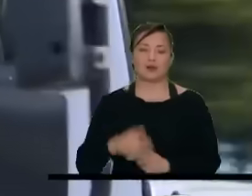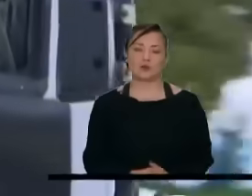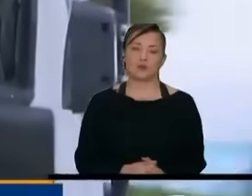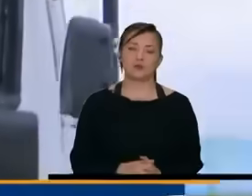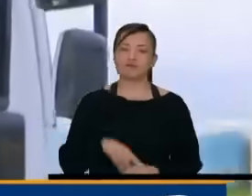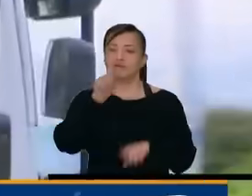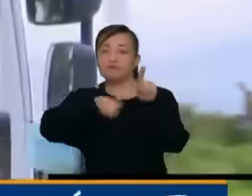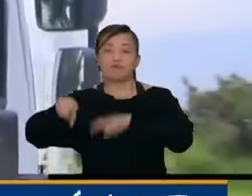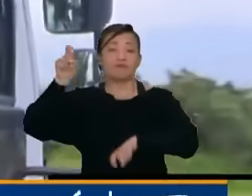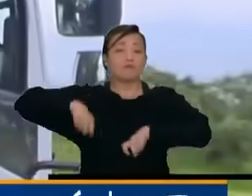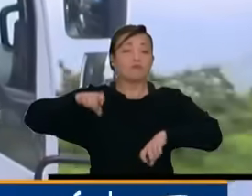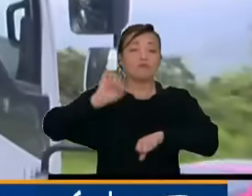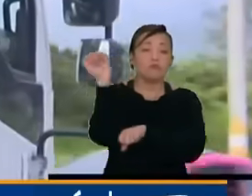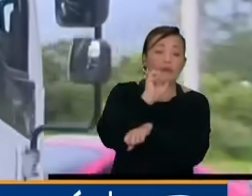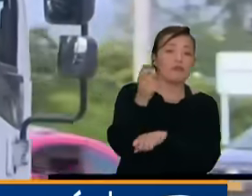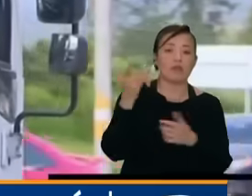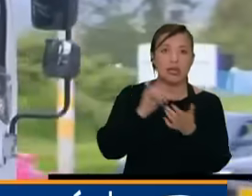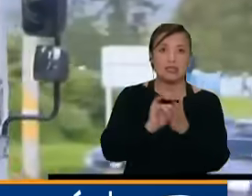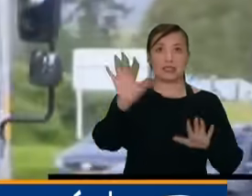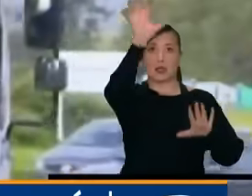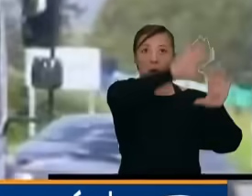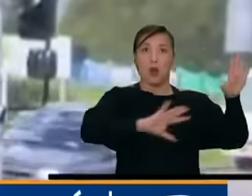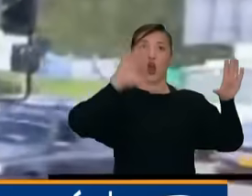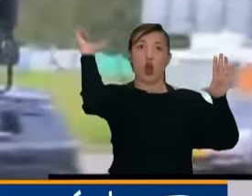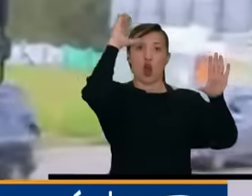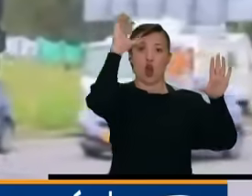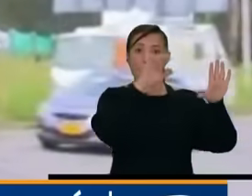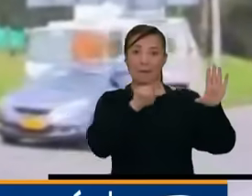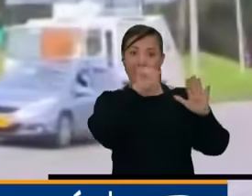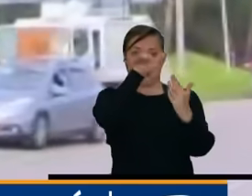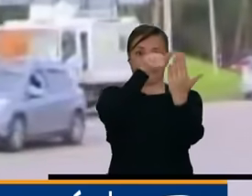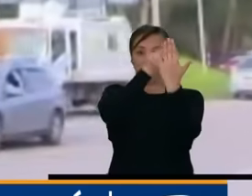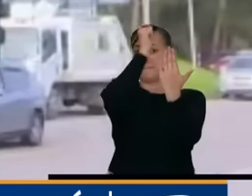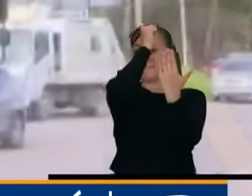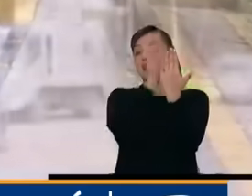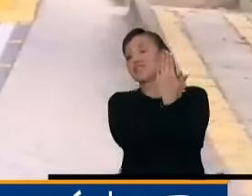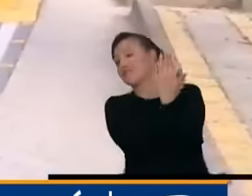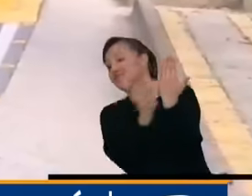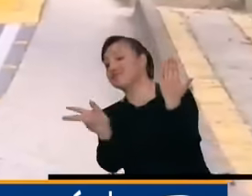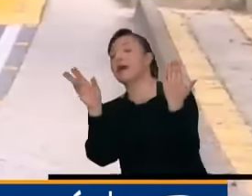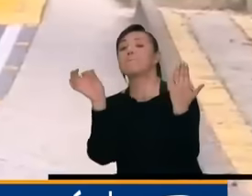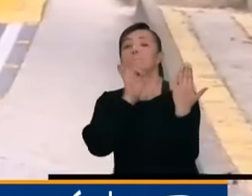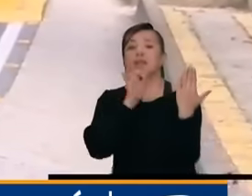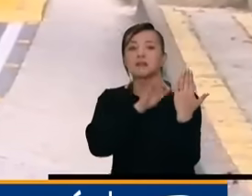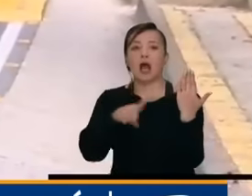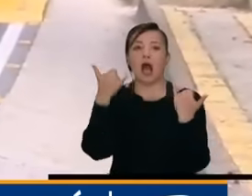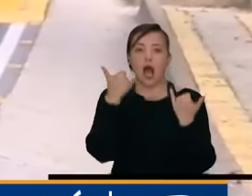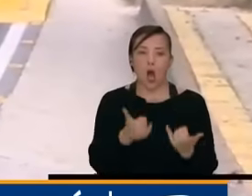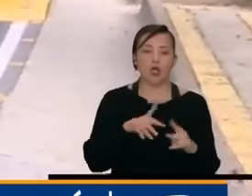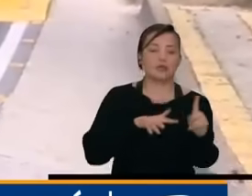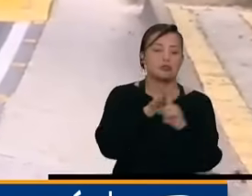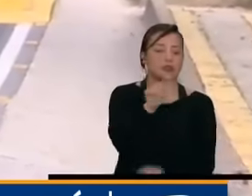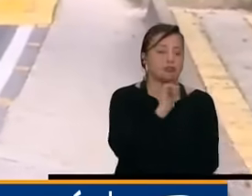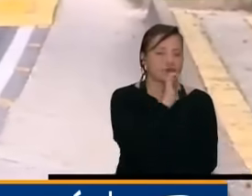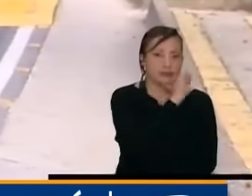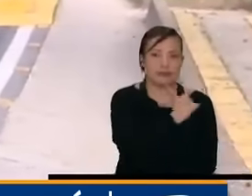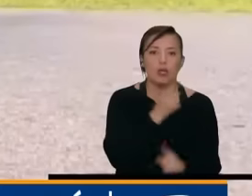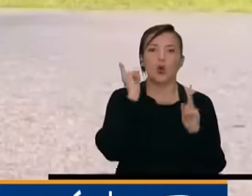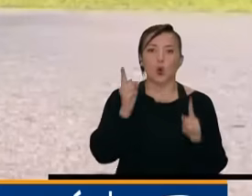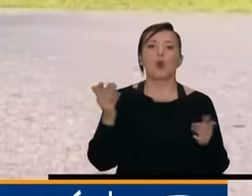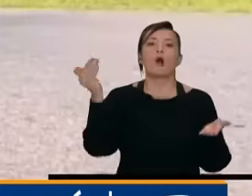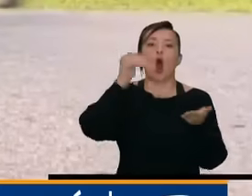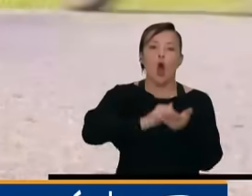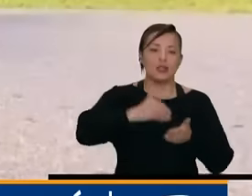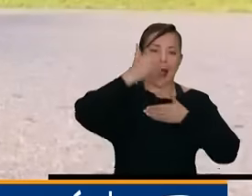Quienes buscan movilizarse entre el centro del país y Villavicencio están viviendo un verdadero calvario ante el cierre nuevamente de su